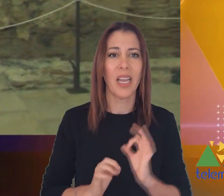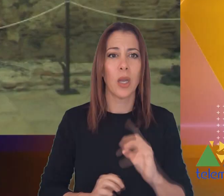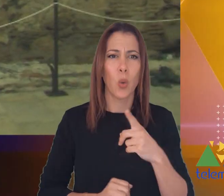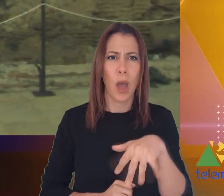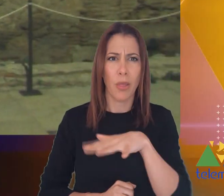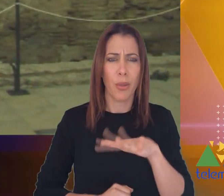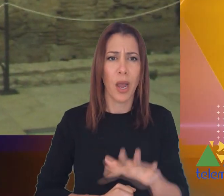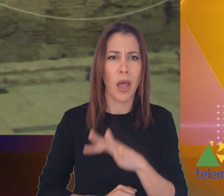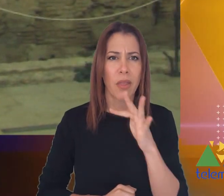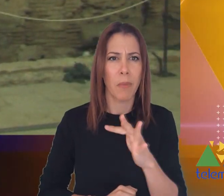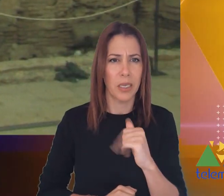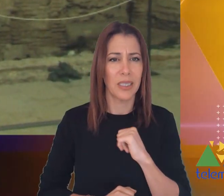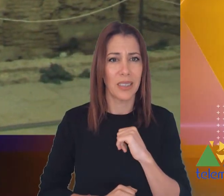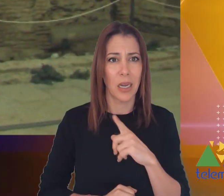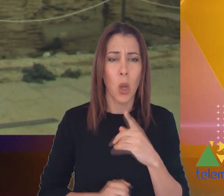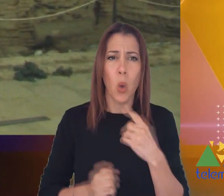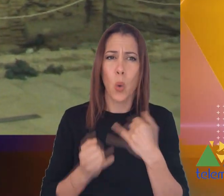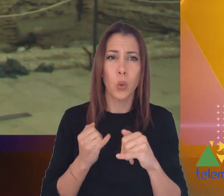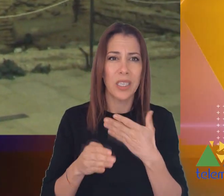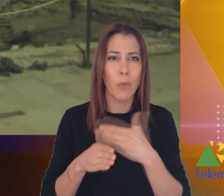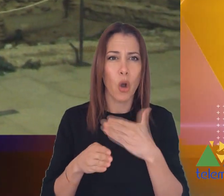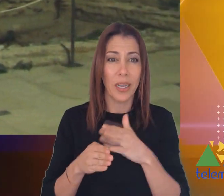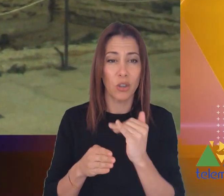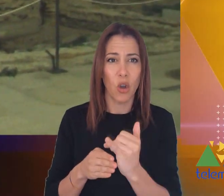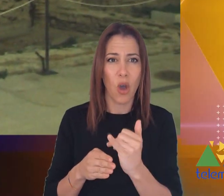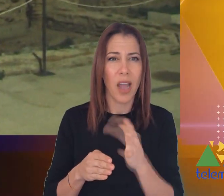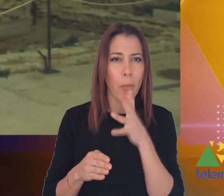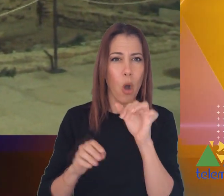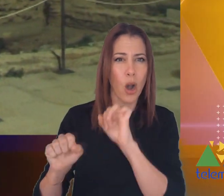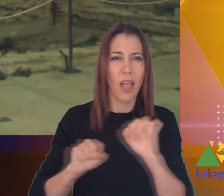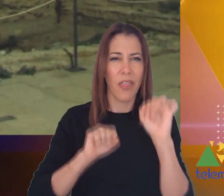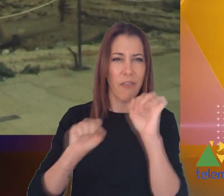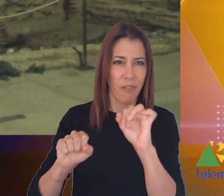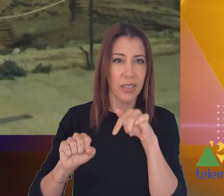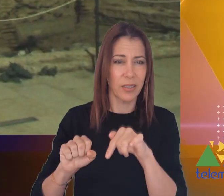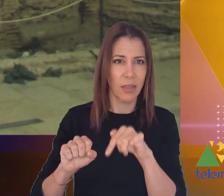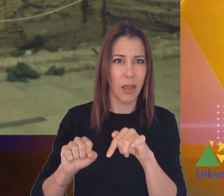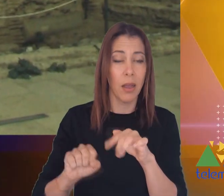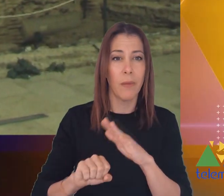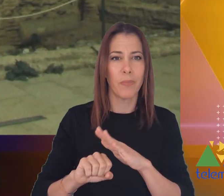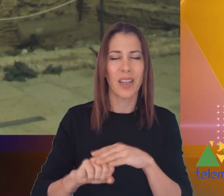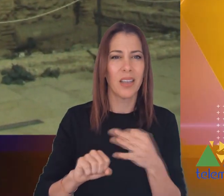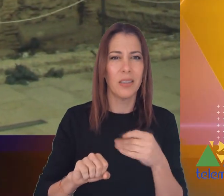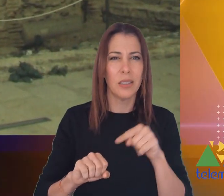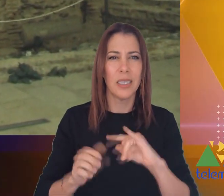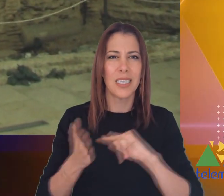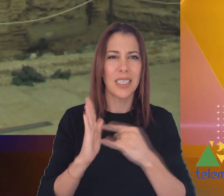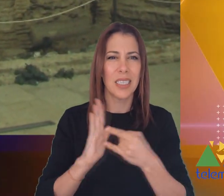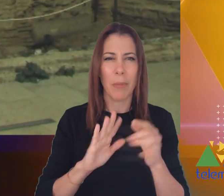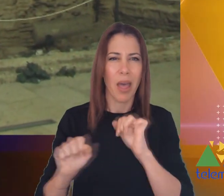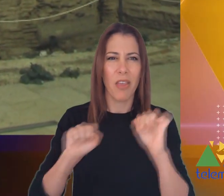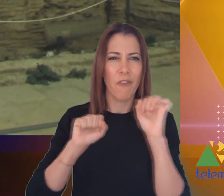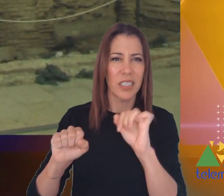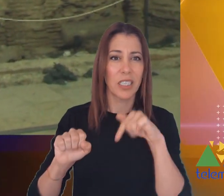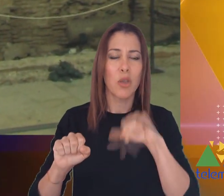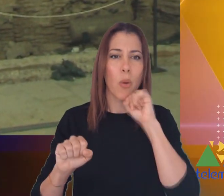zona además que tiene los últimos restos de la defensa, los últimos restos de lo que fue el sistema defensivo